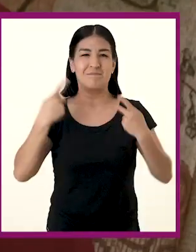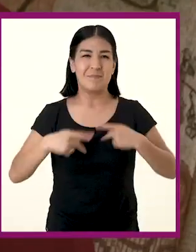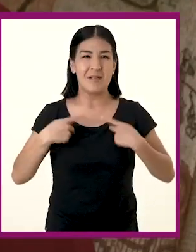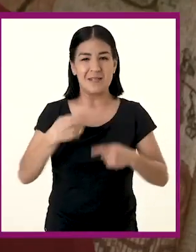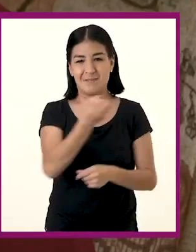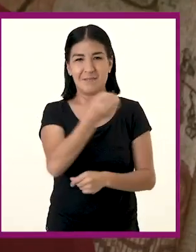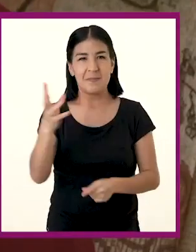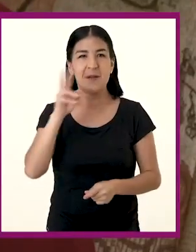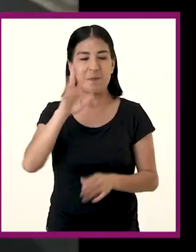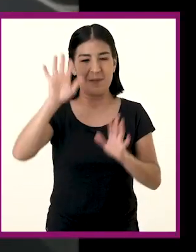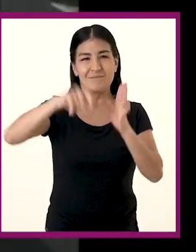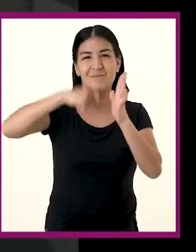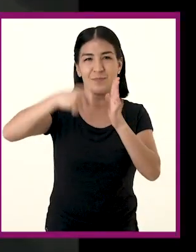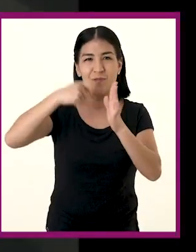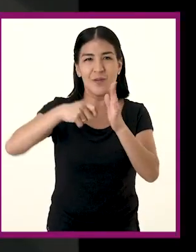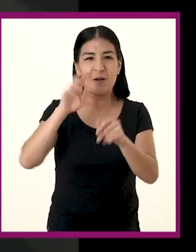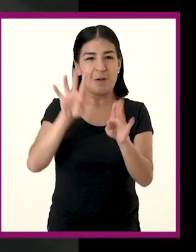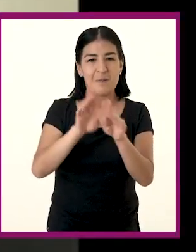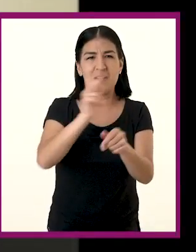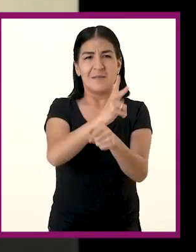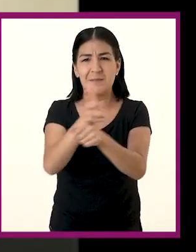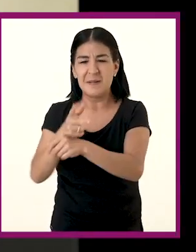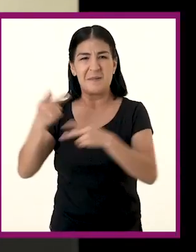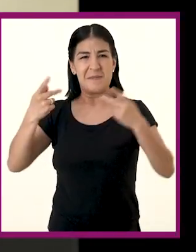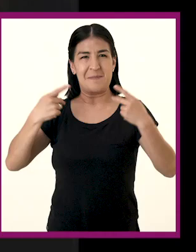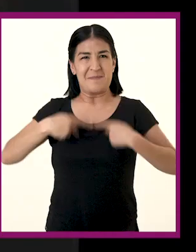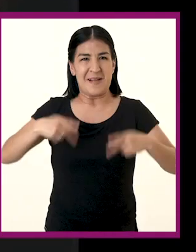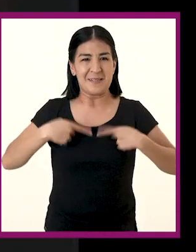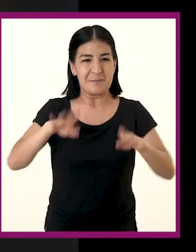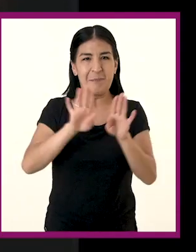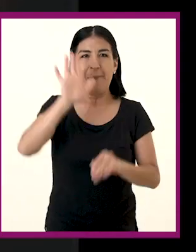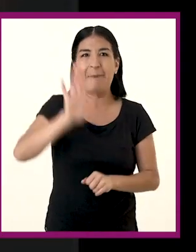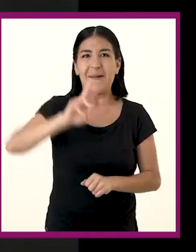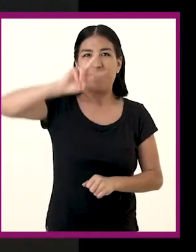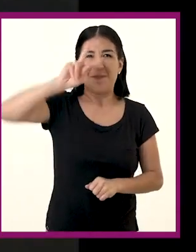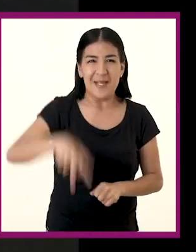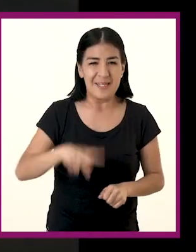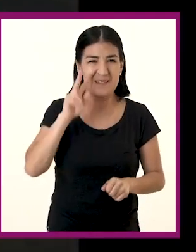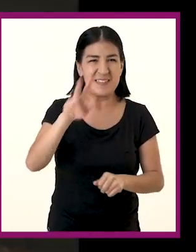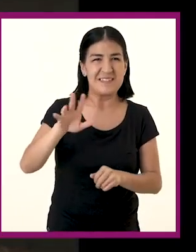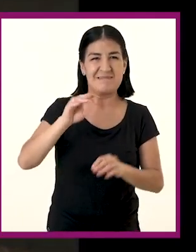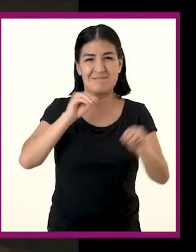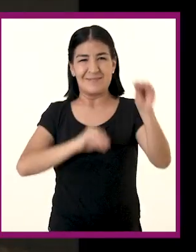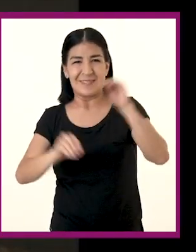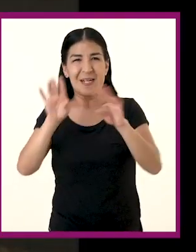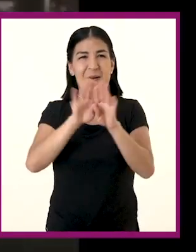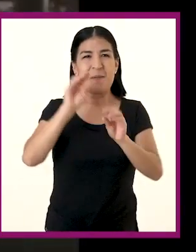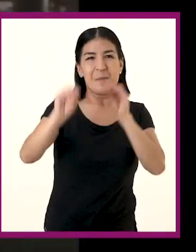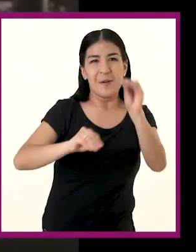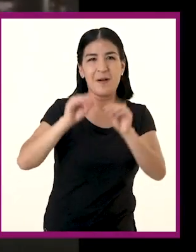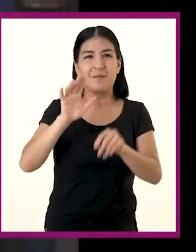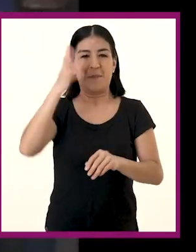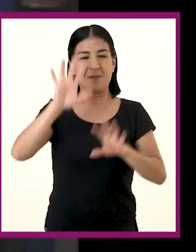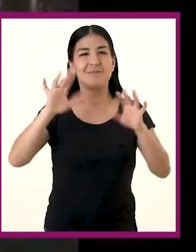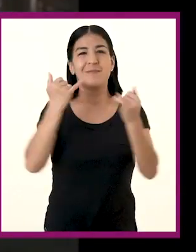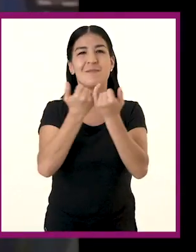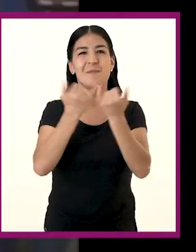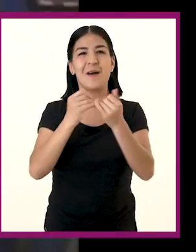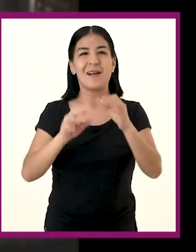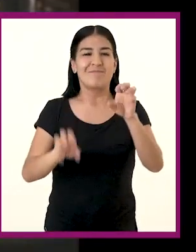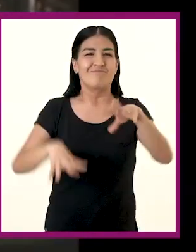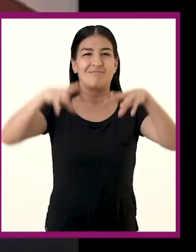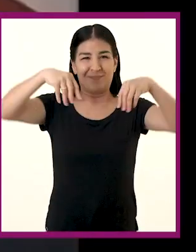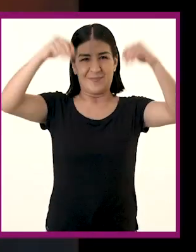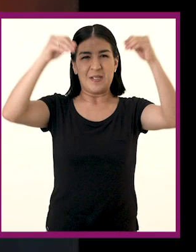32, especialmente Freaks, que es donde filma Todd Browning con fenómenos reales, gente que es distinta a nosotros en